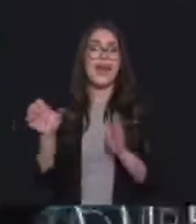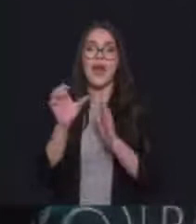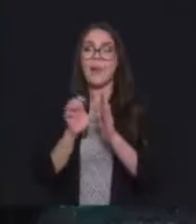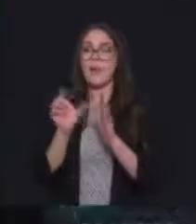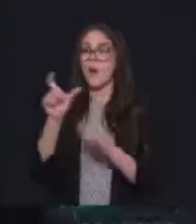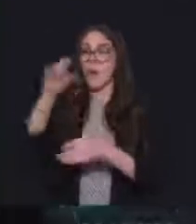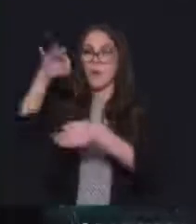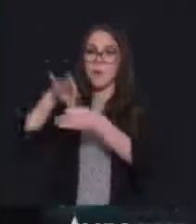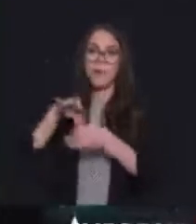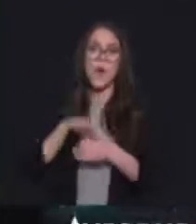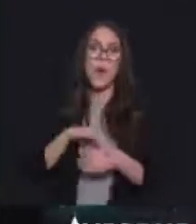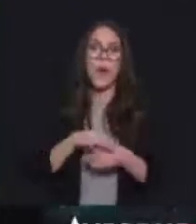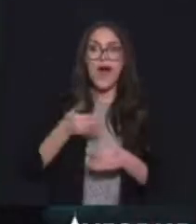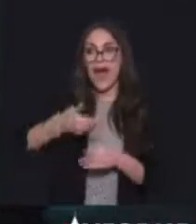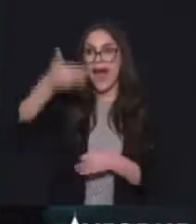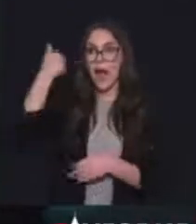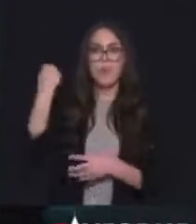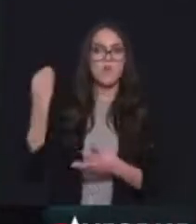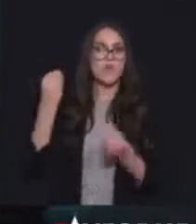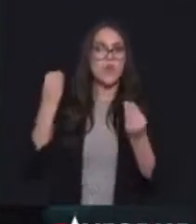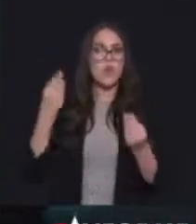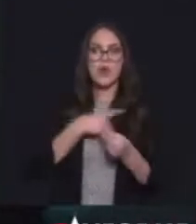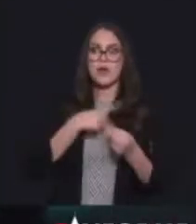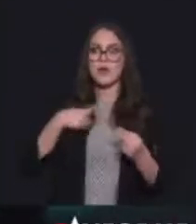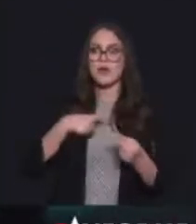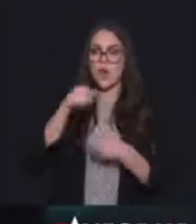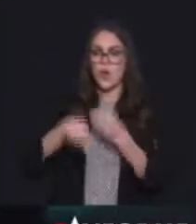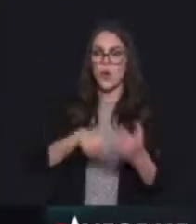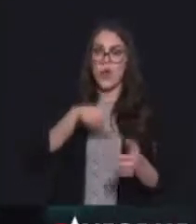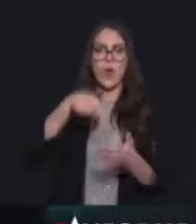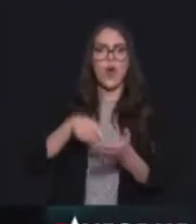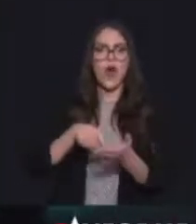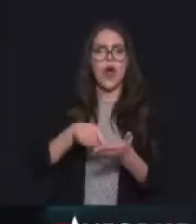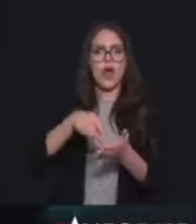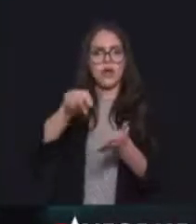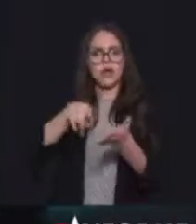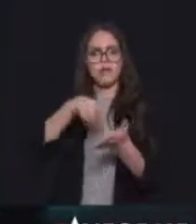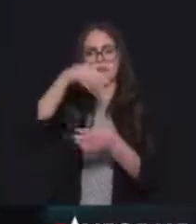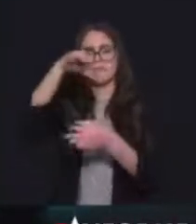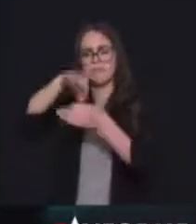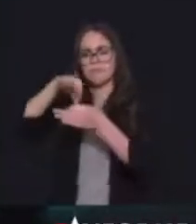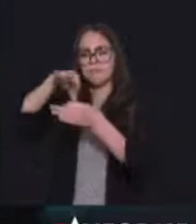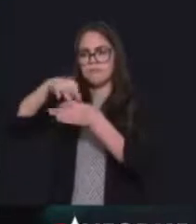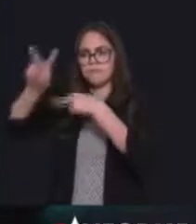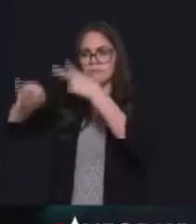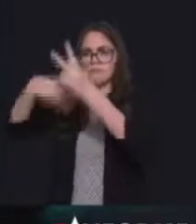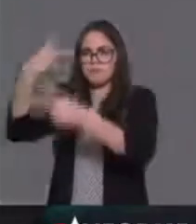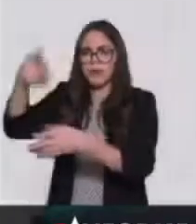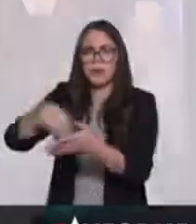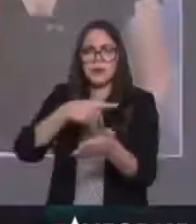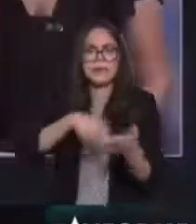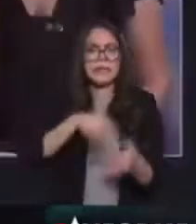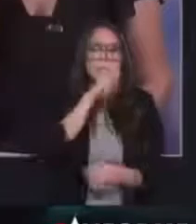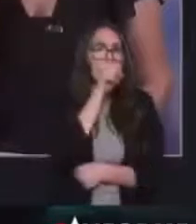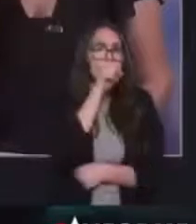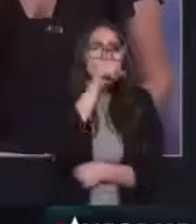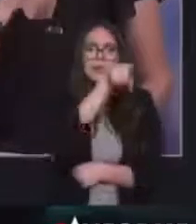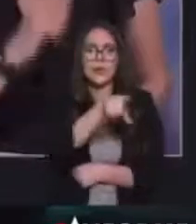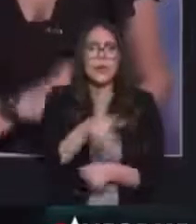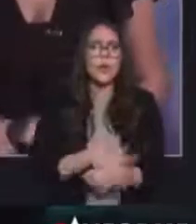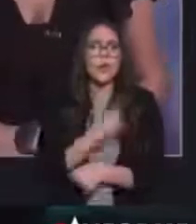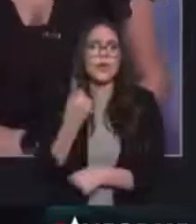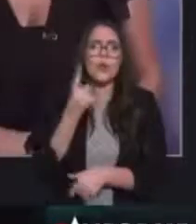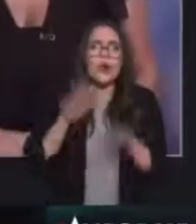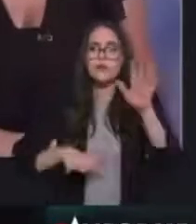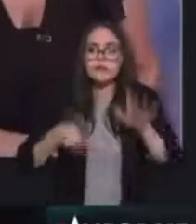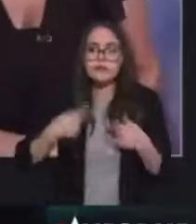por ejemplo la que ocurrió el 6 de junio. Tiene que ser el mismo número. ¿Por qué? Uno de los asuntos que mermó, que impidió el derecho